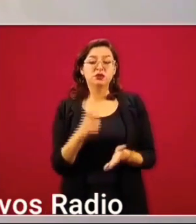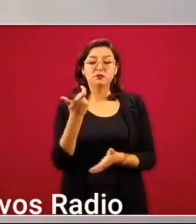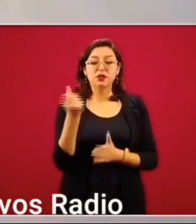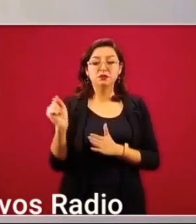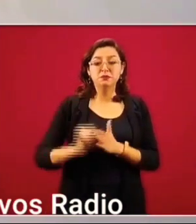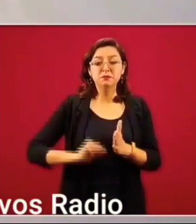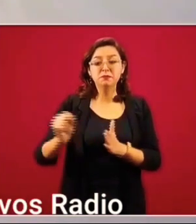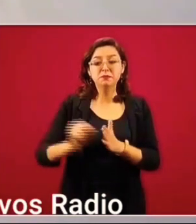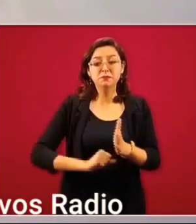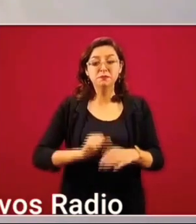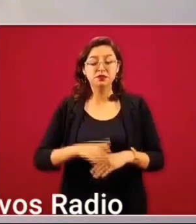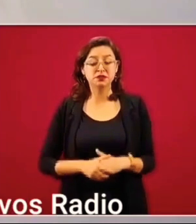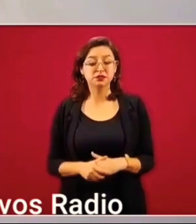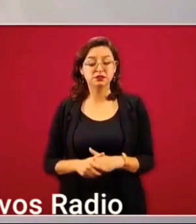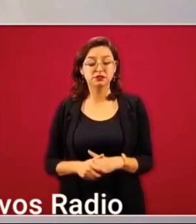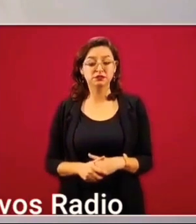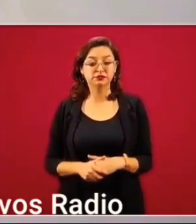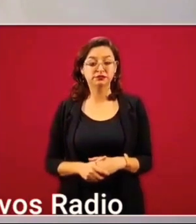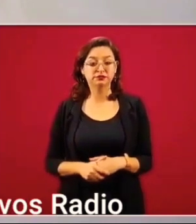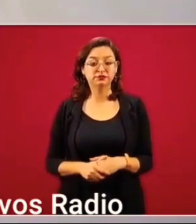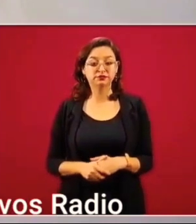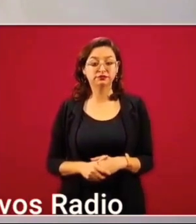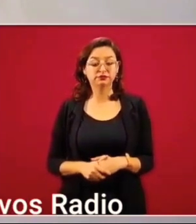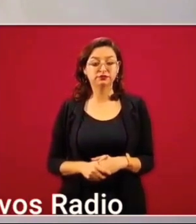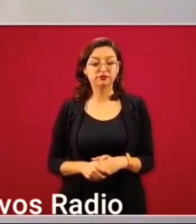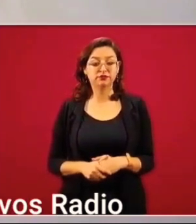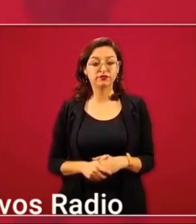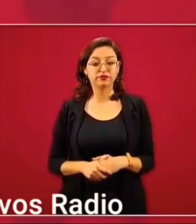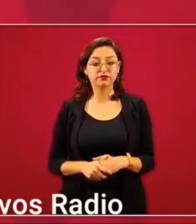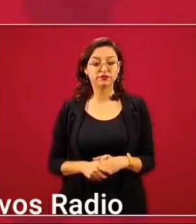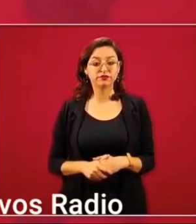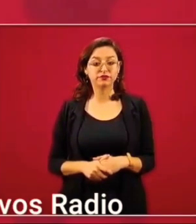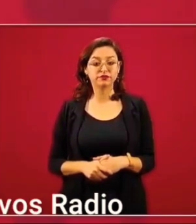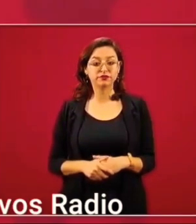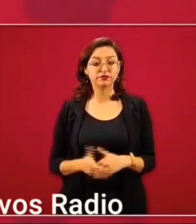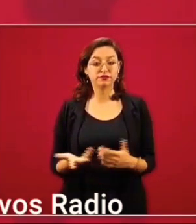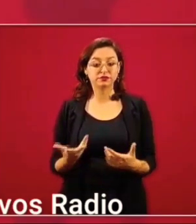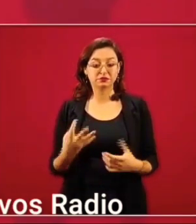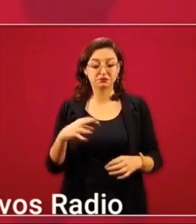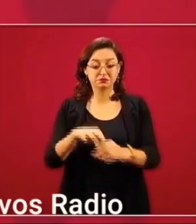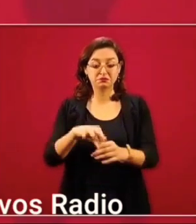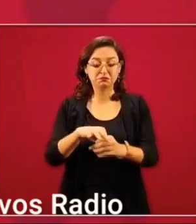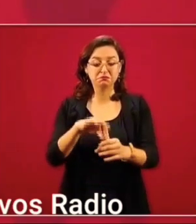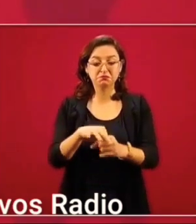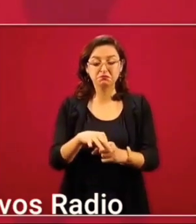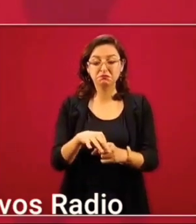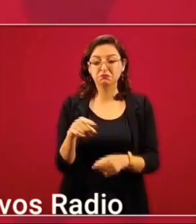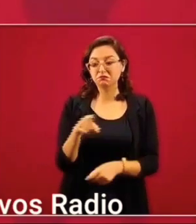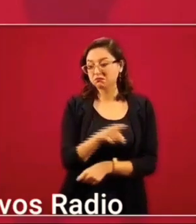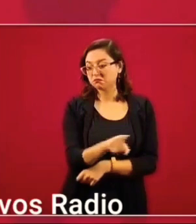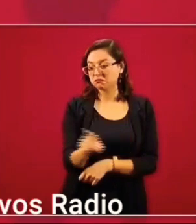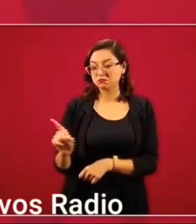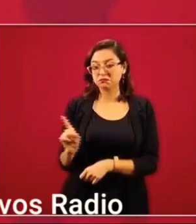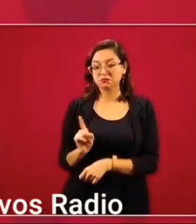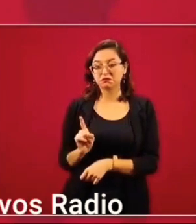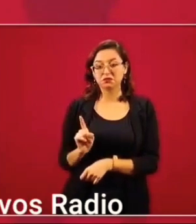Cuando venían las elecciones, no buscaban ser candidatos a